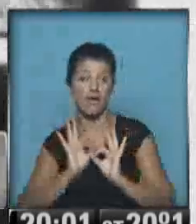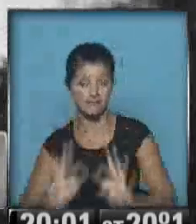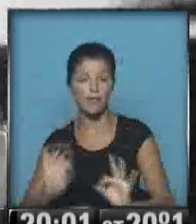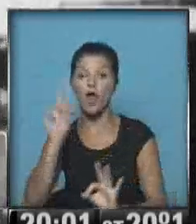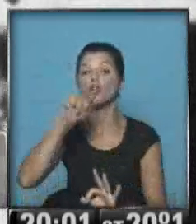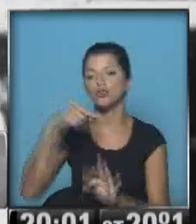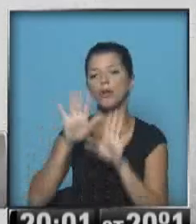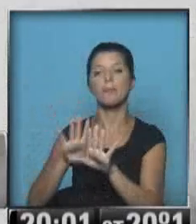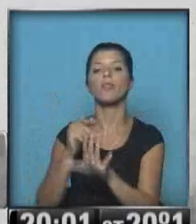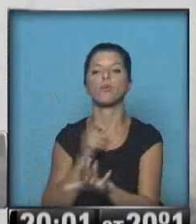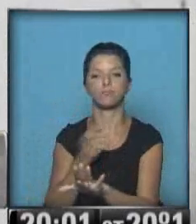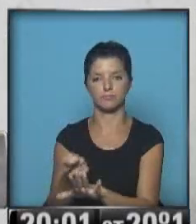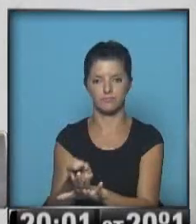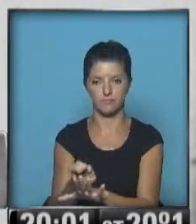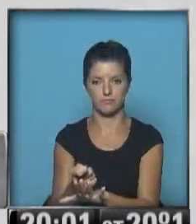su